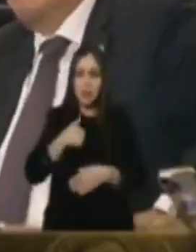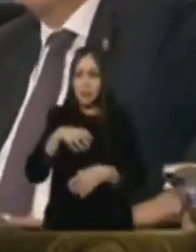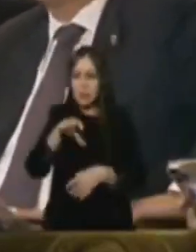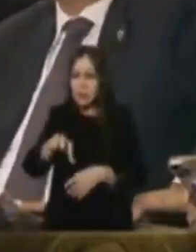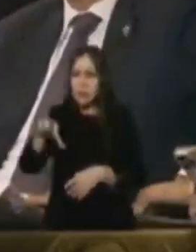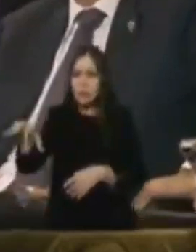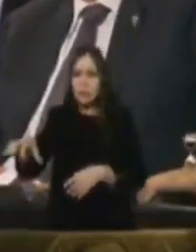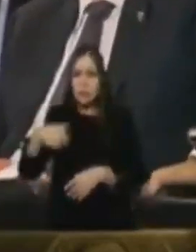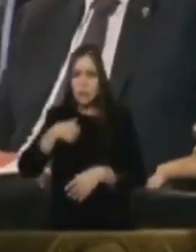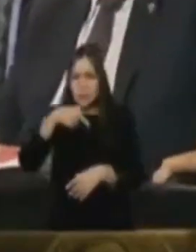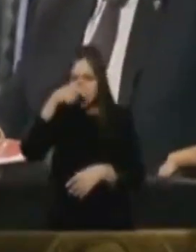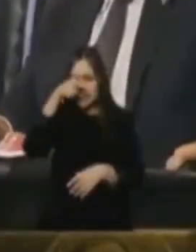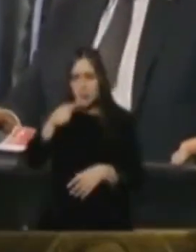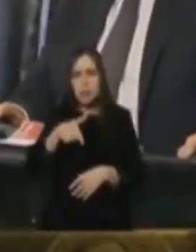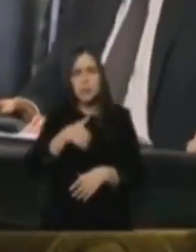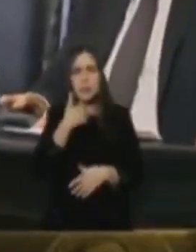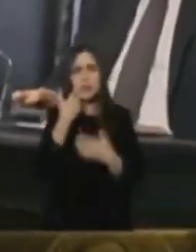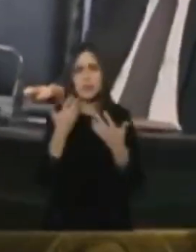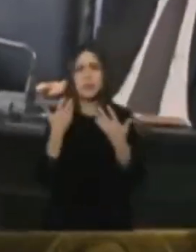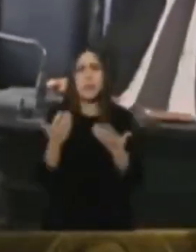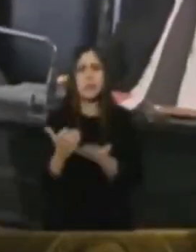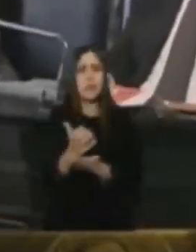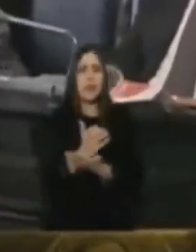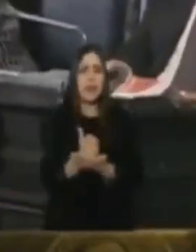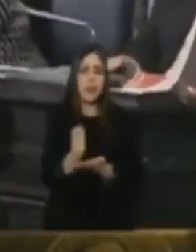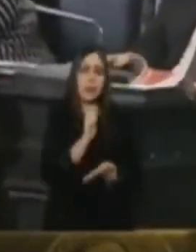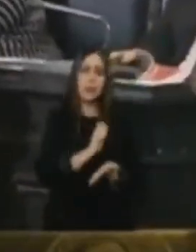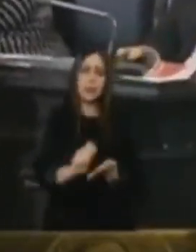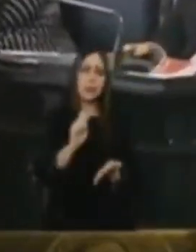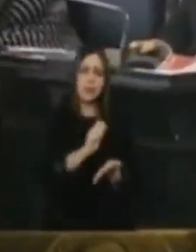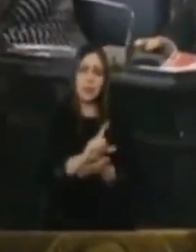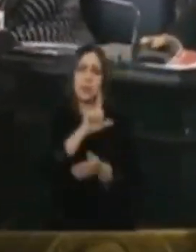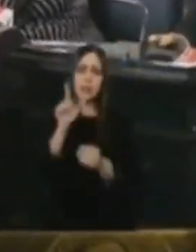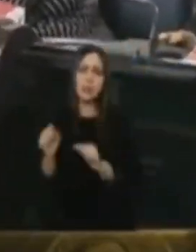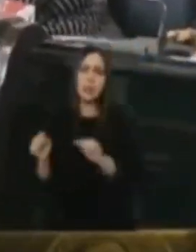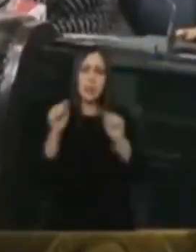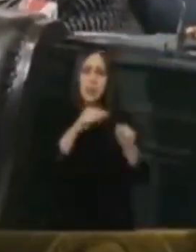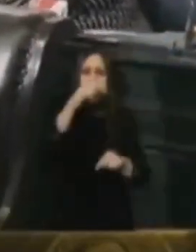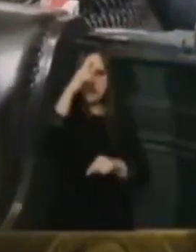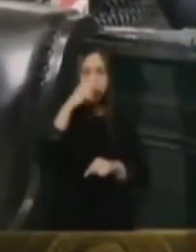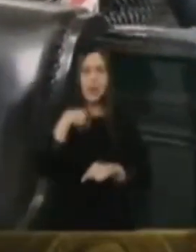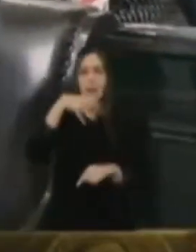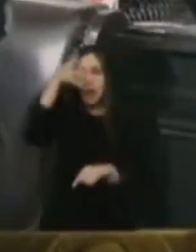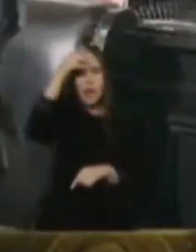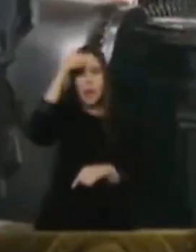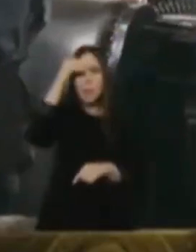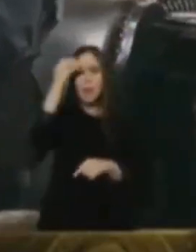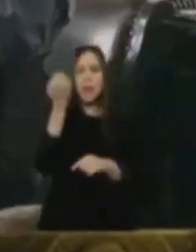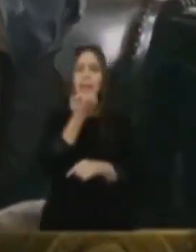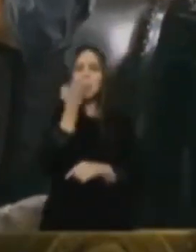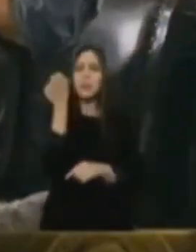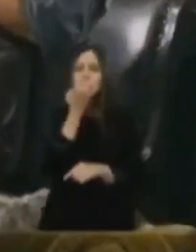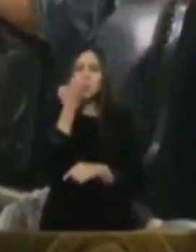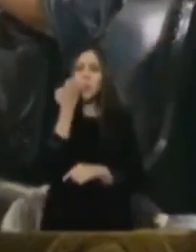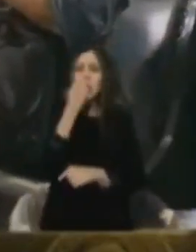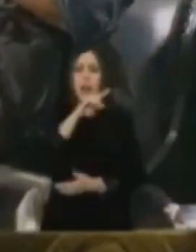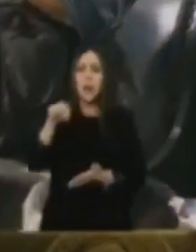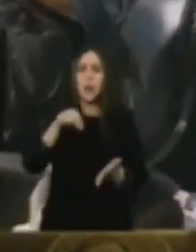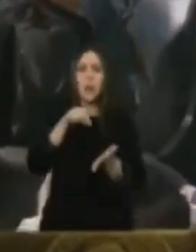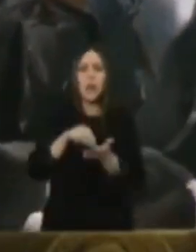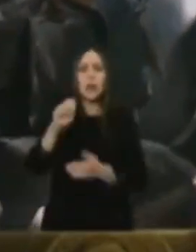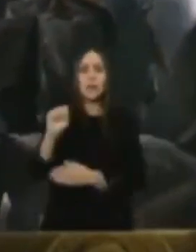Y ya en México tomé clases de taquimecanografía en una escuela en San Juan de